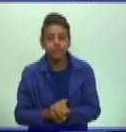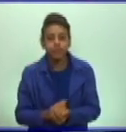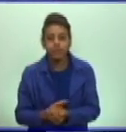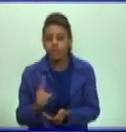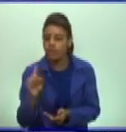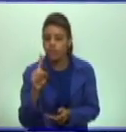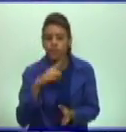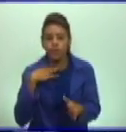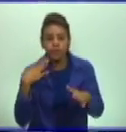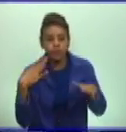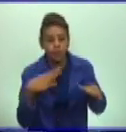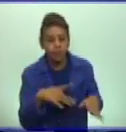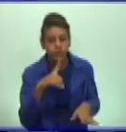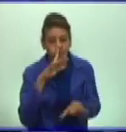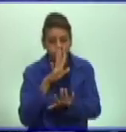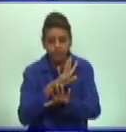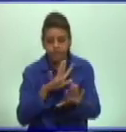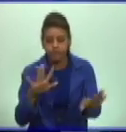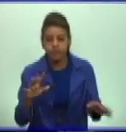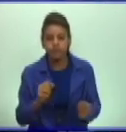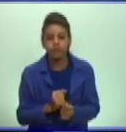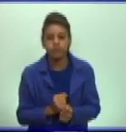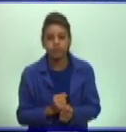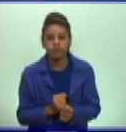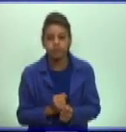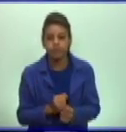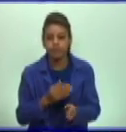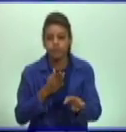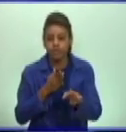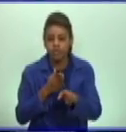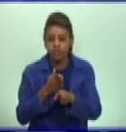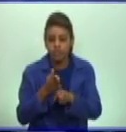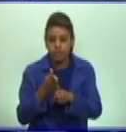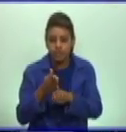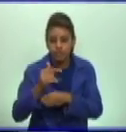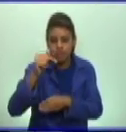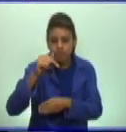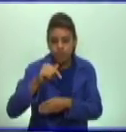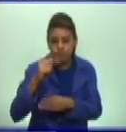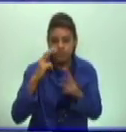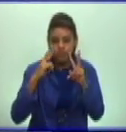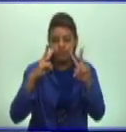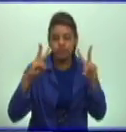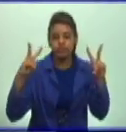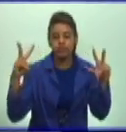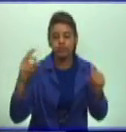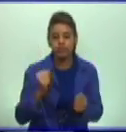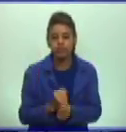pensar que no han muerto al final y que viven allí